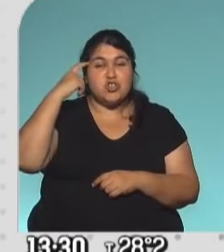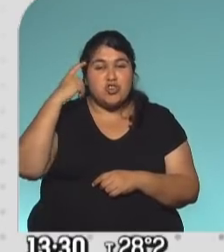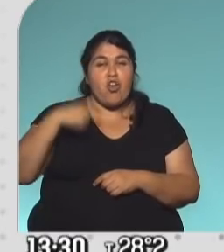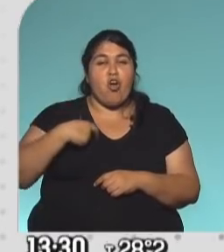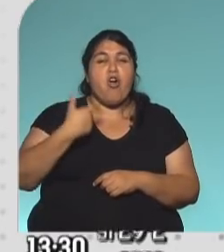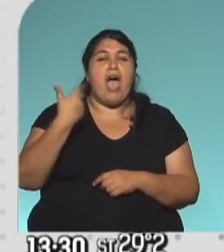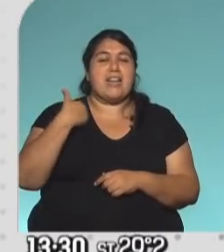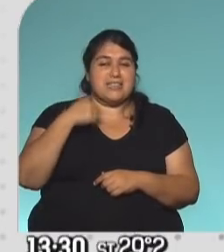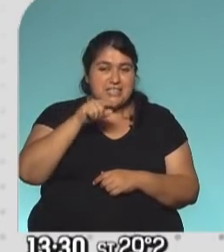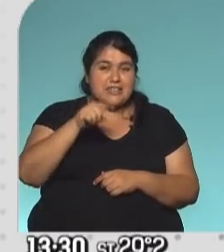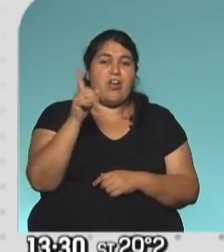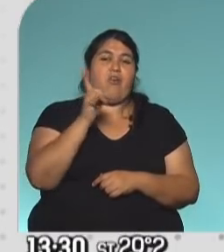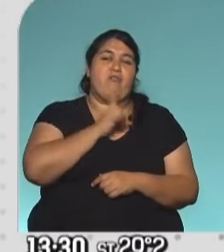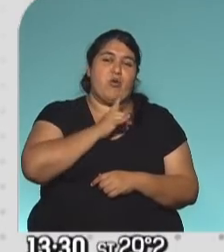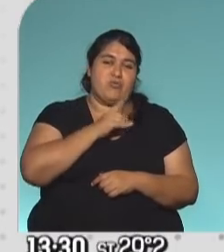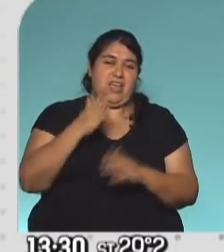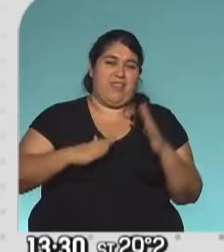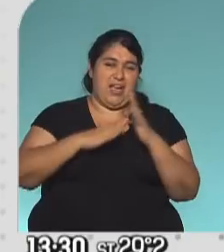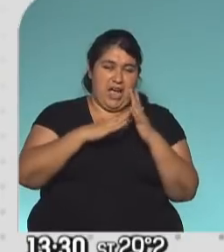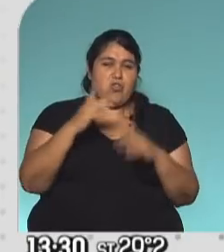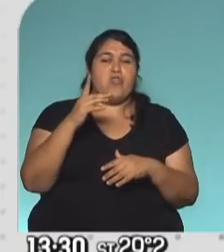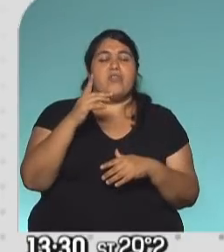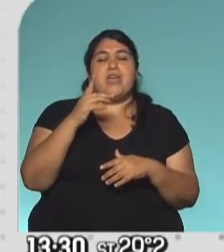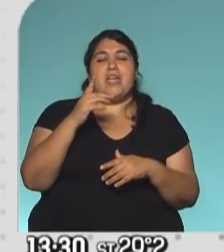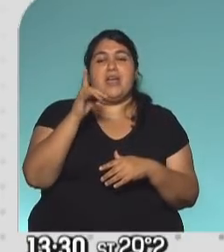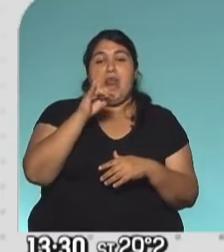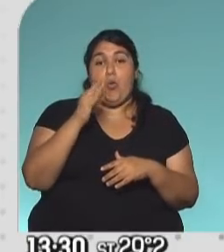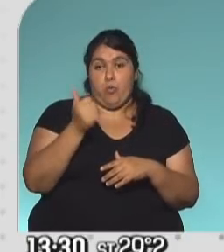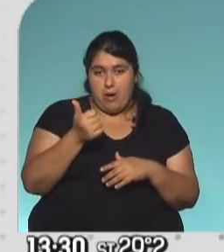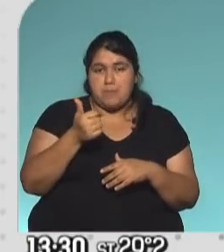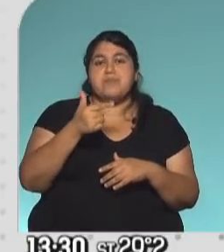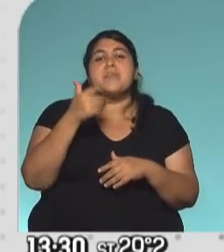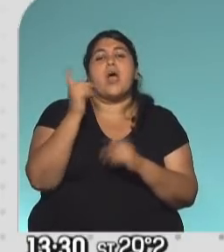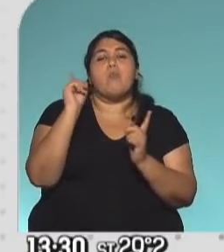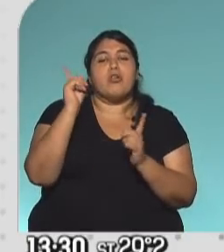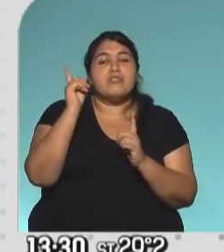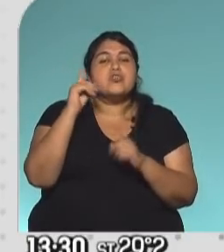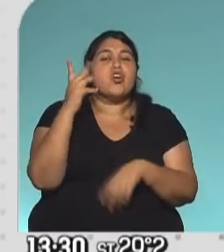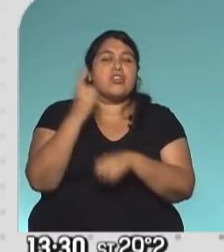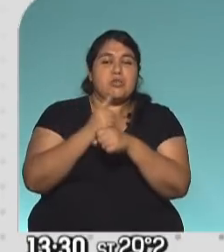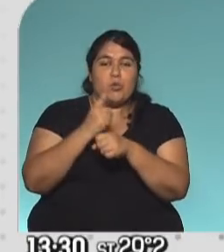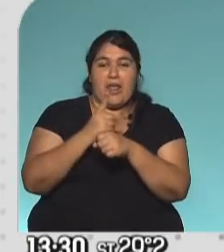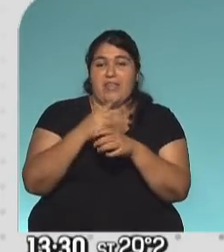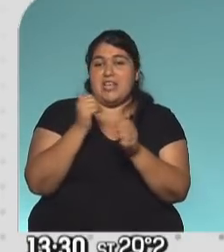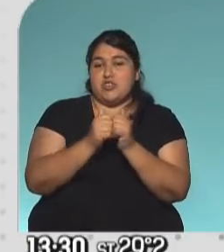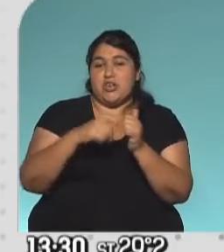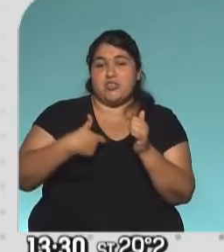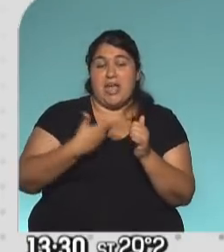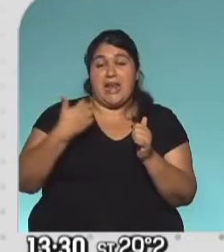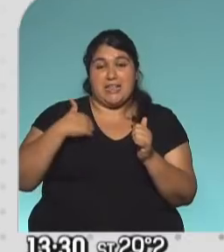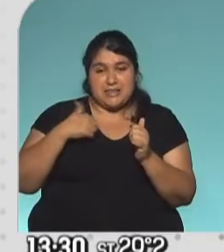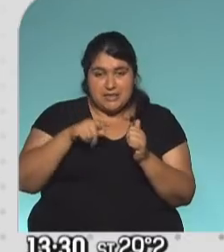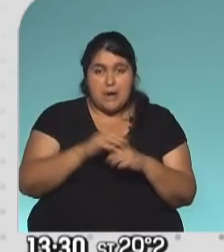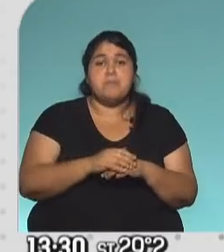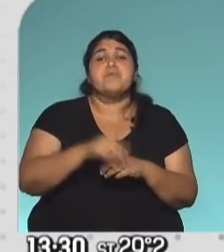de la Facultad de Ciencias Sociales de la UBA, es profesor titular plenario de la Cátedra Historia Social Argentina de la UBA, se desempeña como investigador superior del